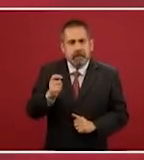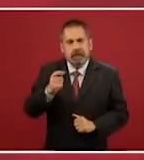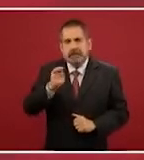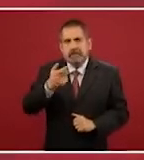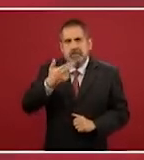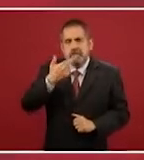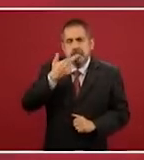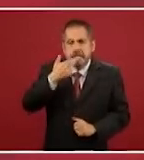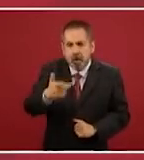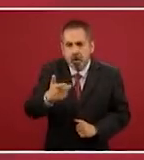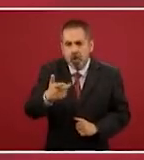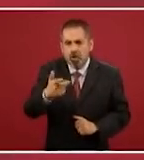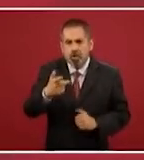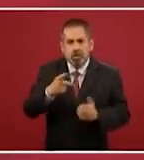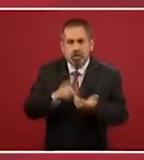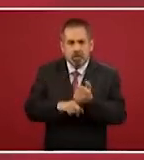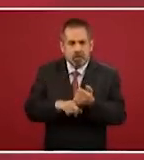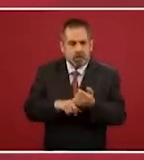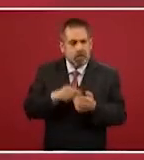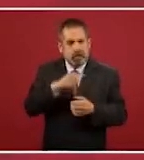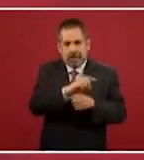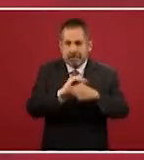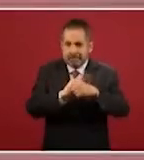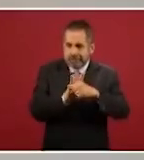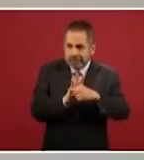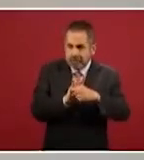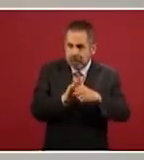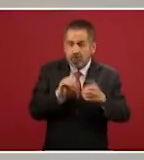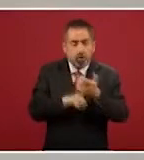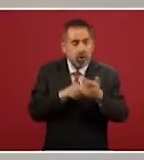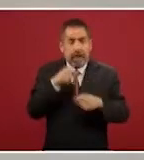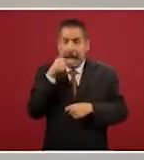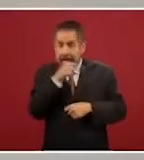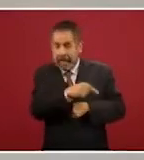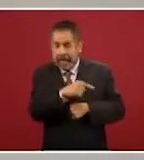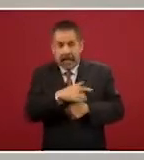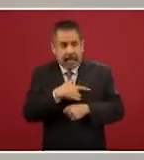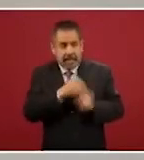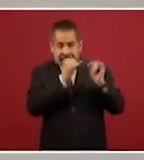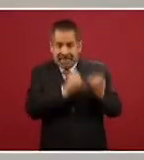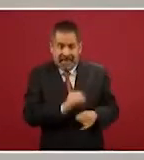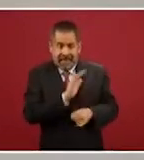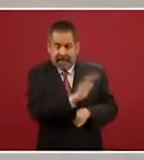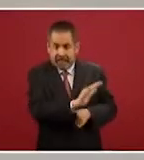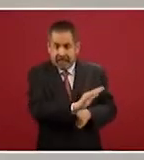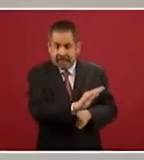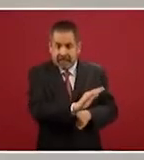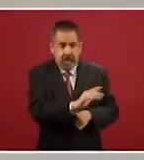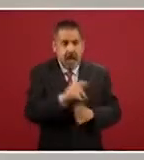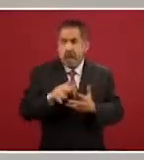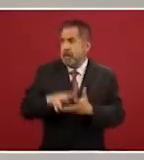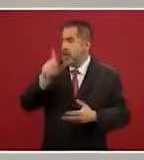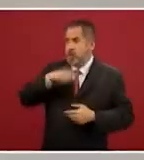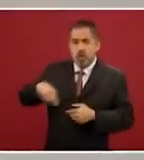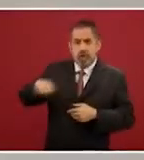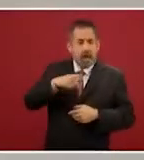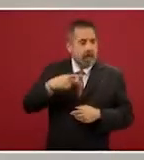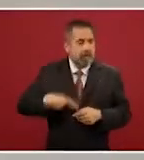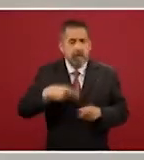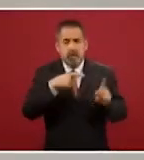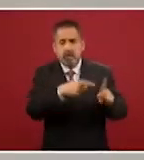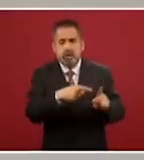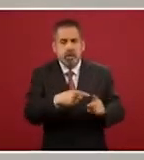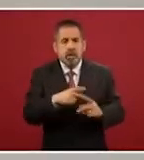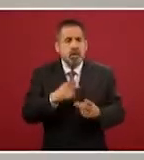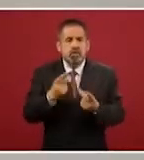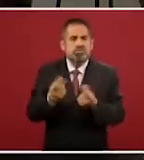que padeciera coronavirus porque lo más probable es que él en lo individual como la mayoría de las personas se